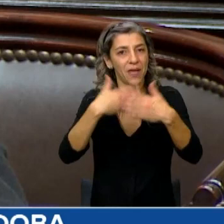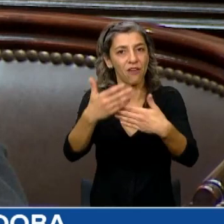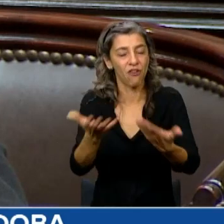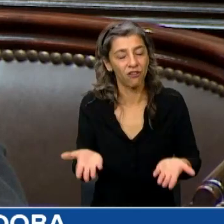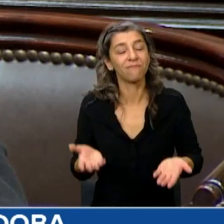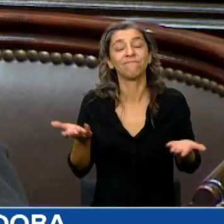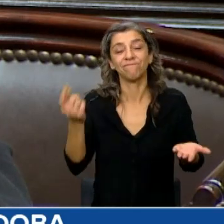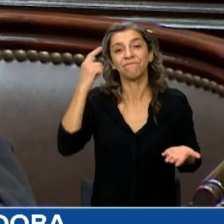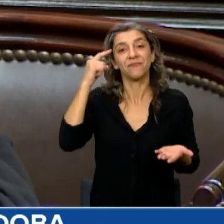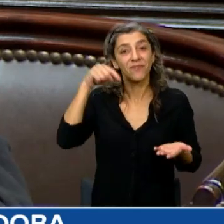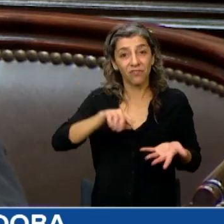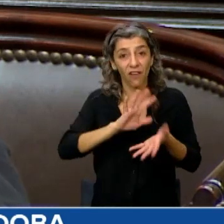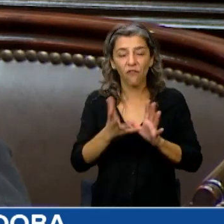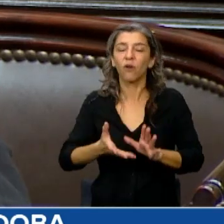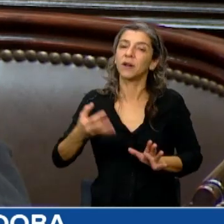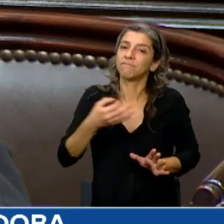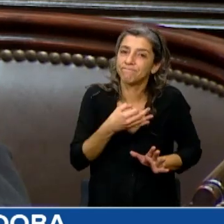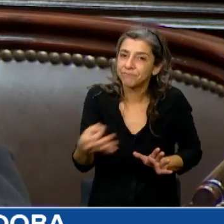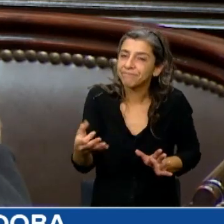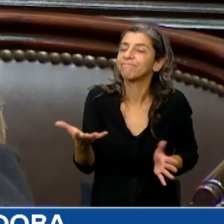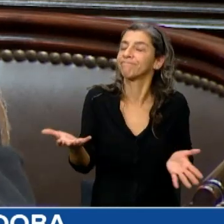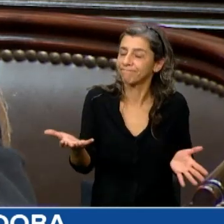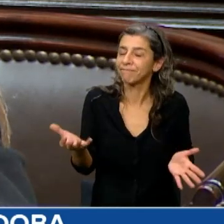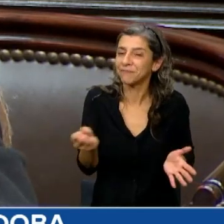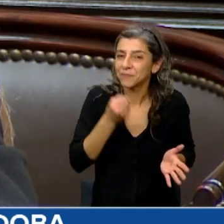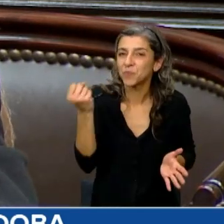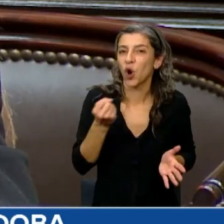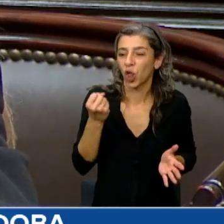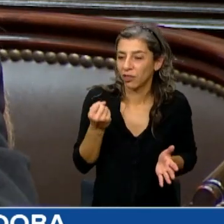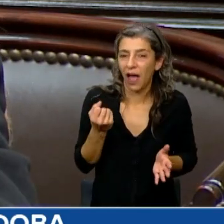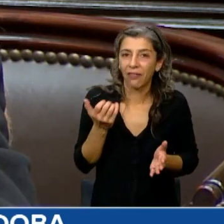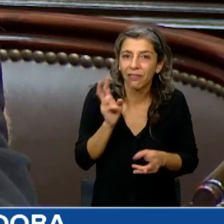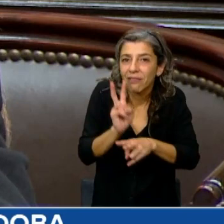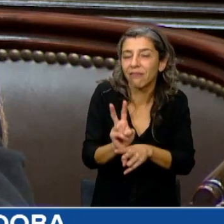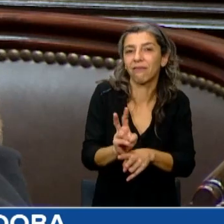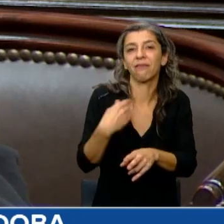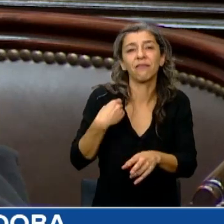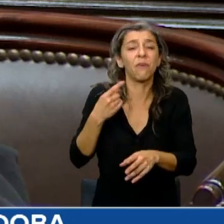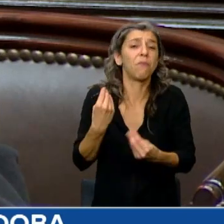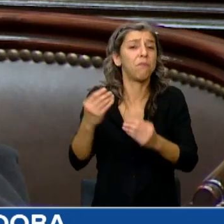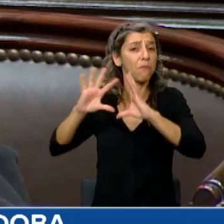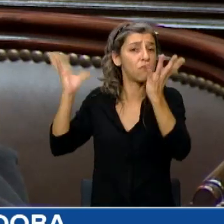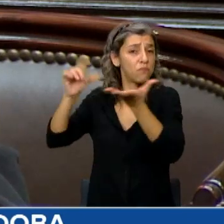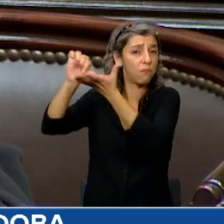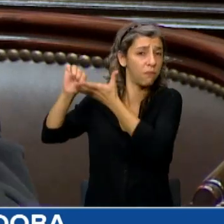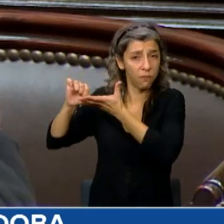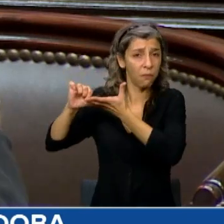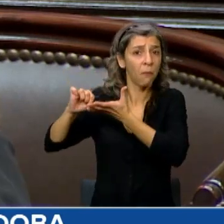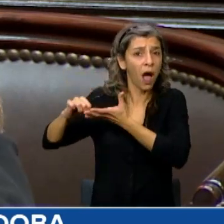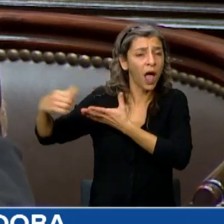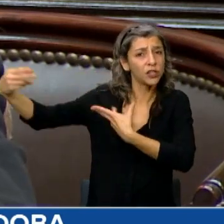crecimiento. No solo porque hay una alta demanda del mercado internacional, sino también porque tenemos un